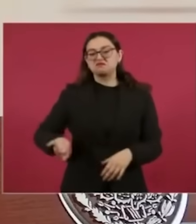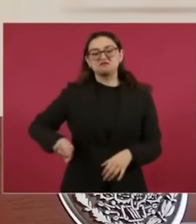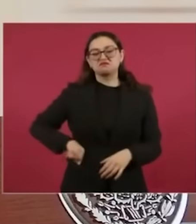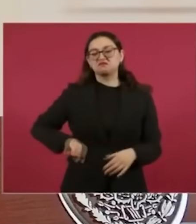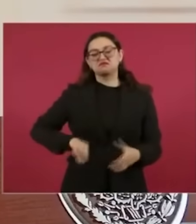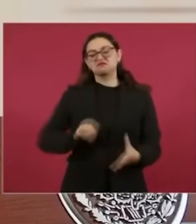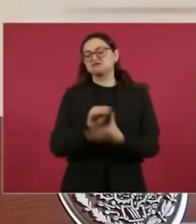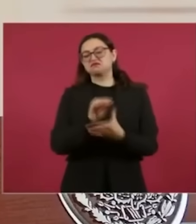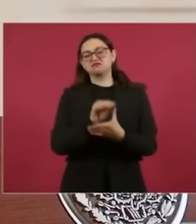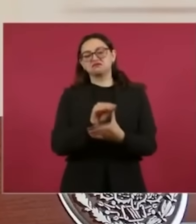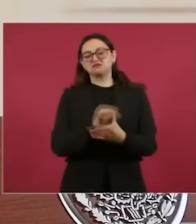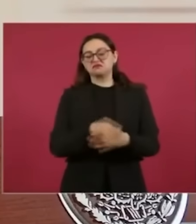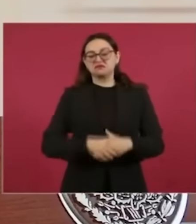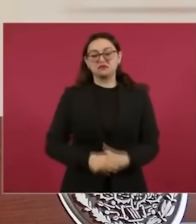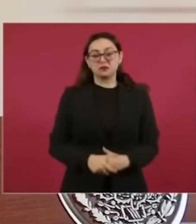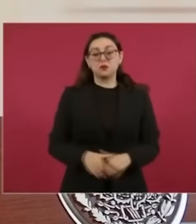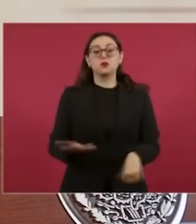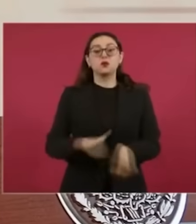lo que querían